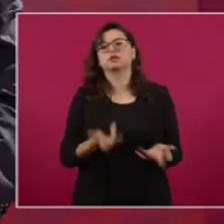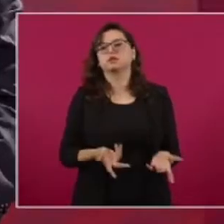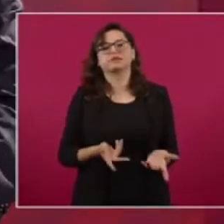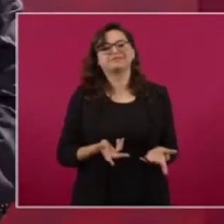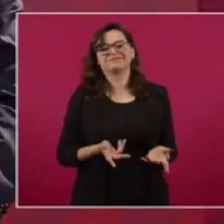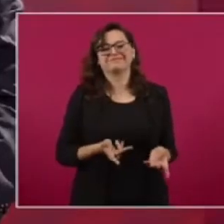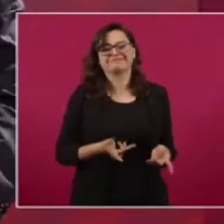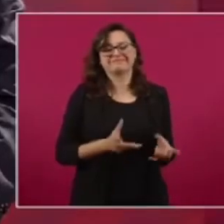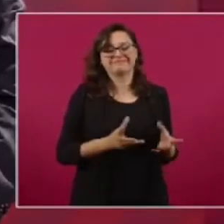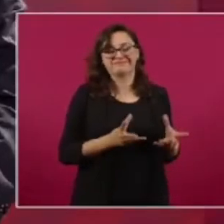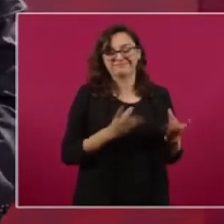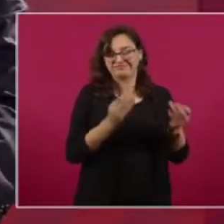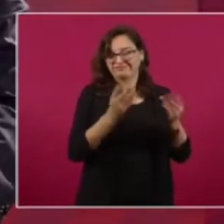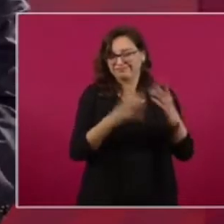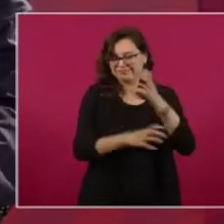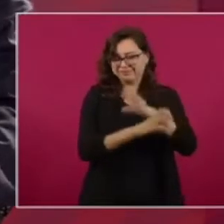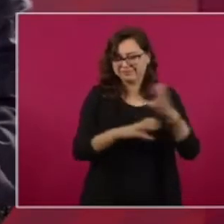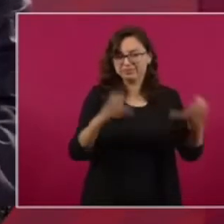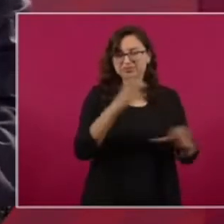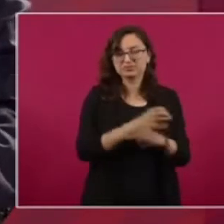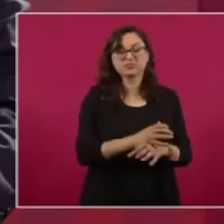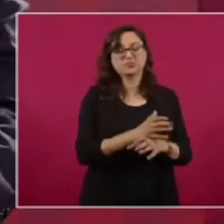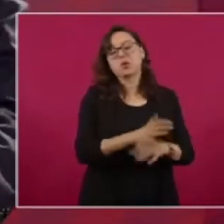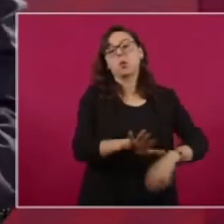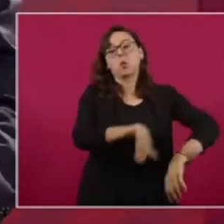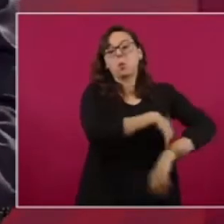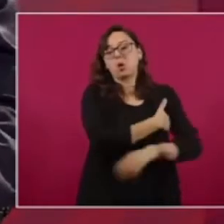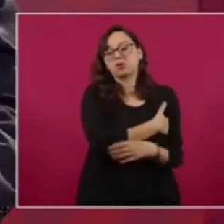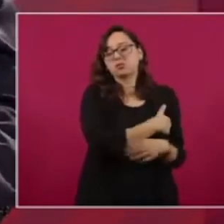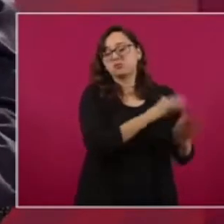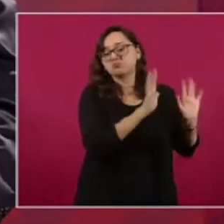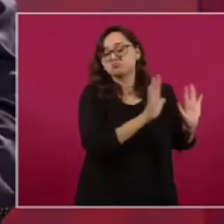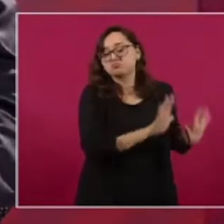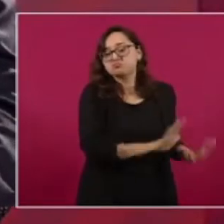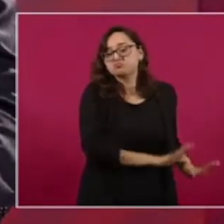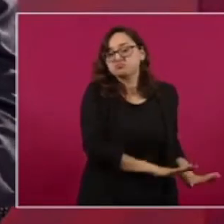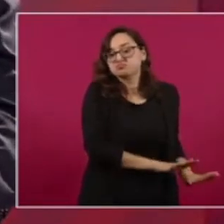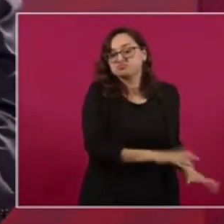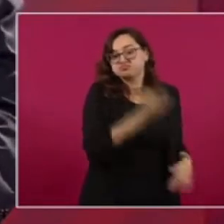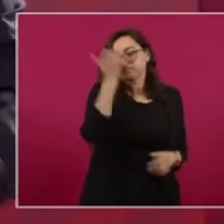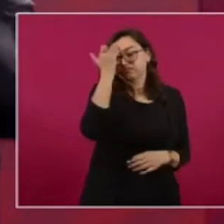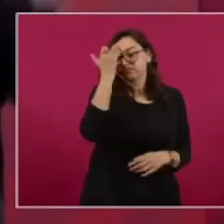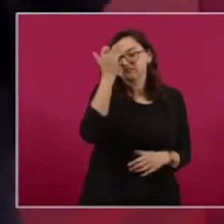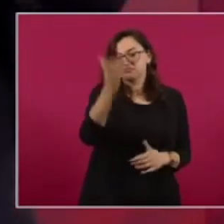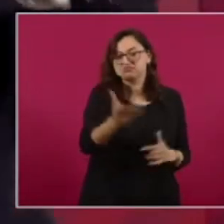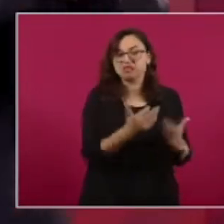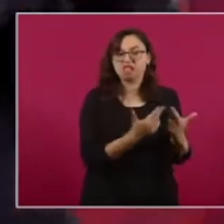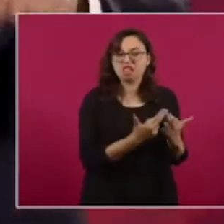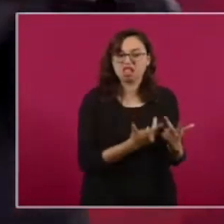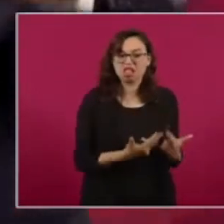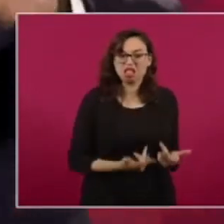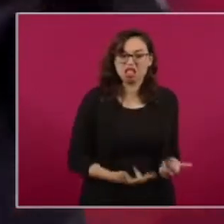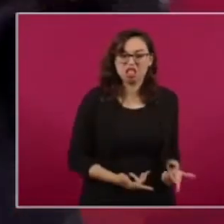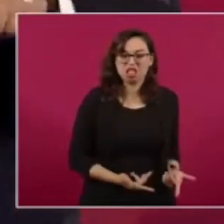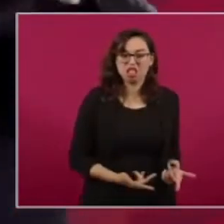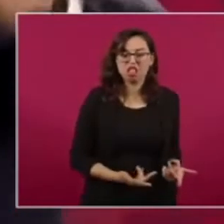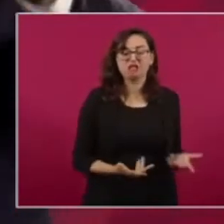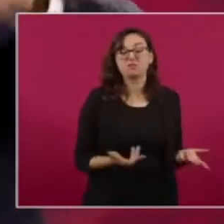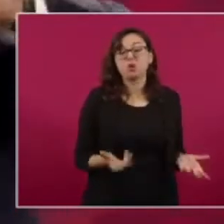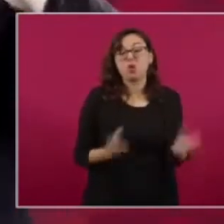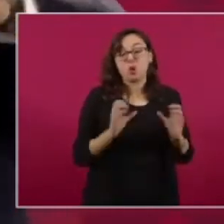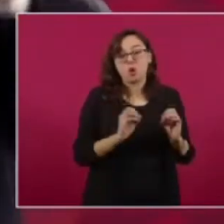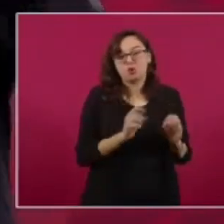de todo, se echaba a perder o se lo robaban. Y además tenía que pagarse la